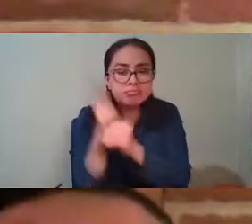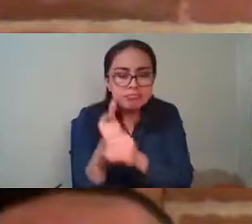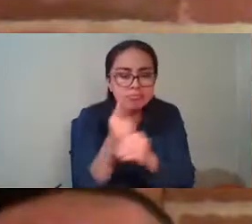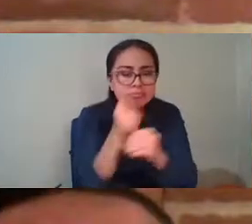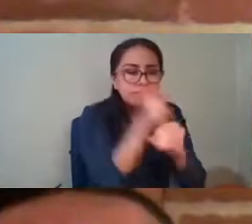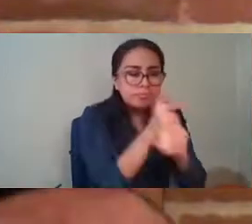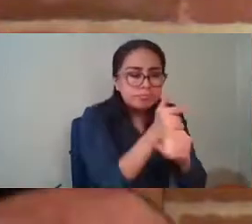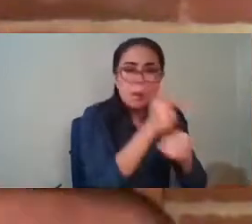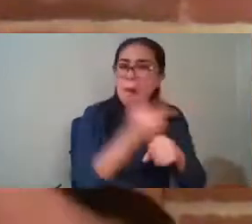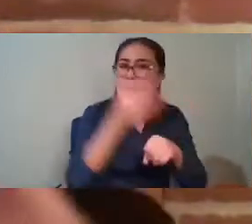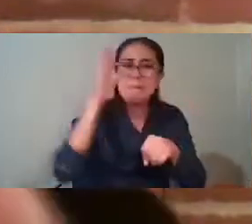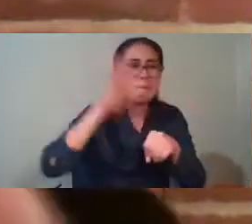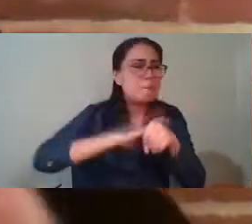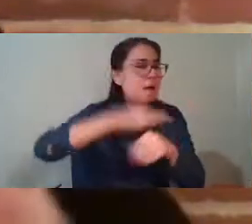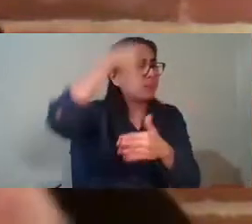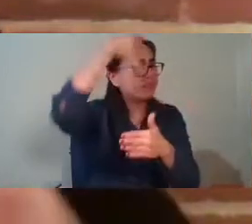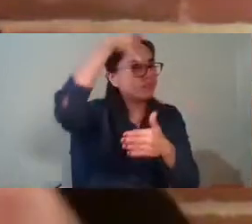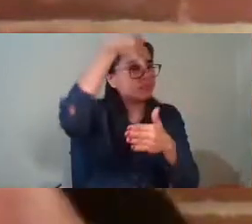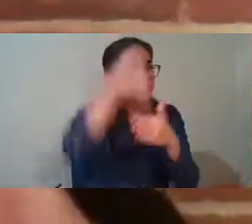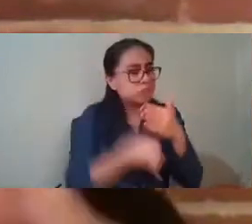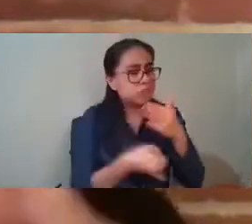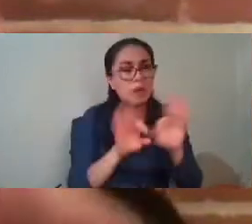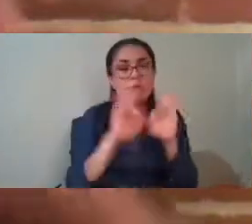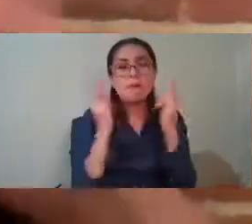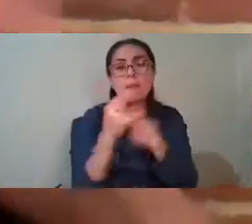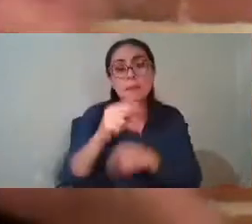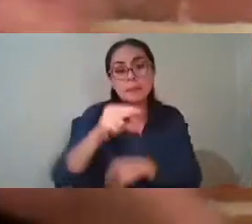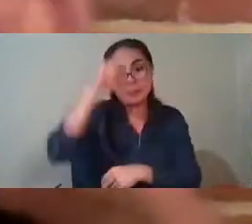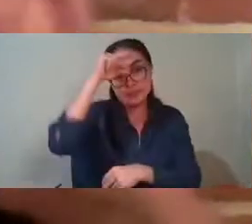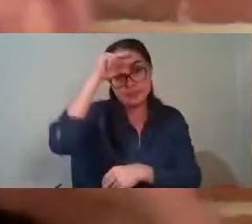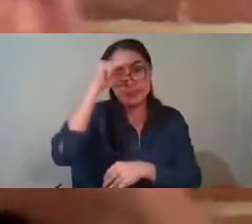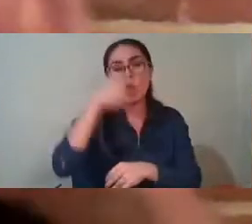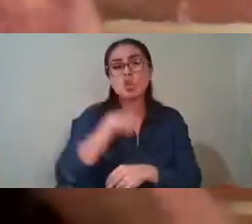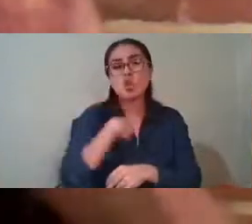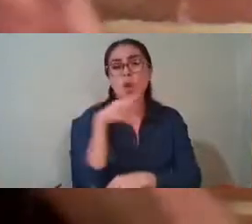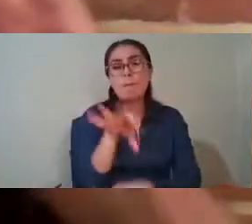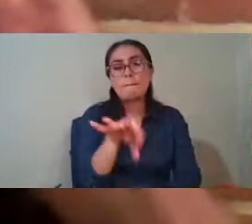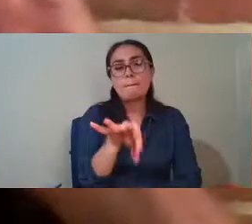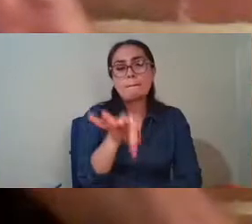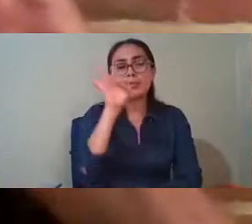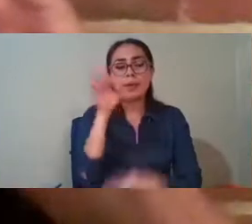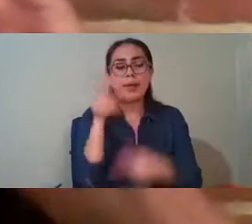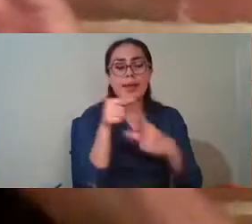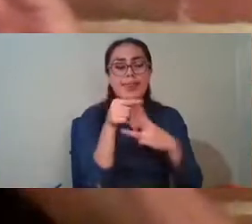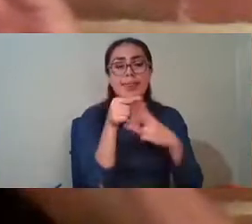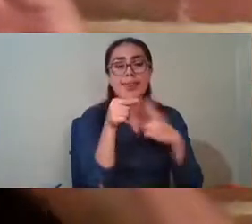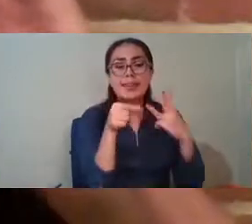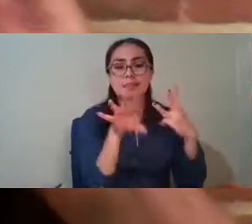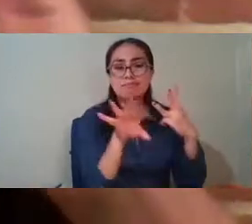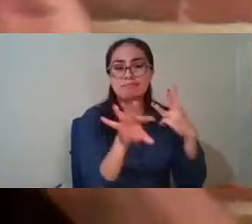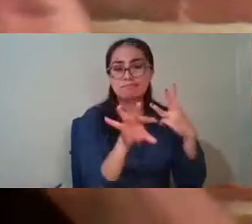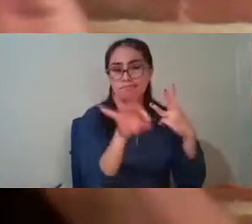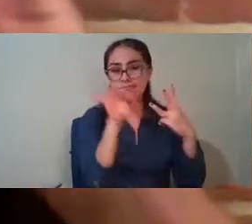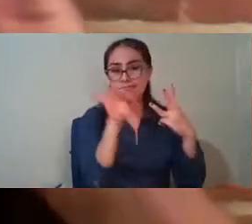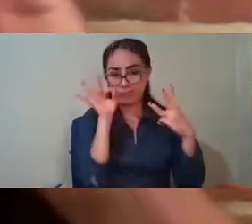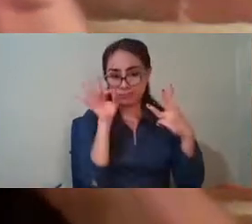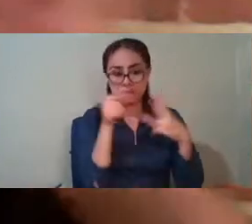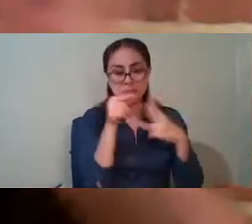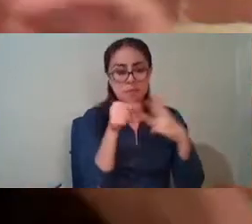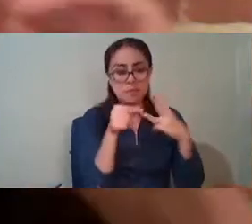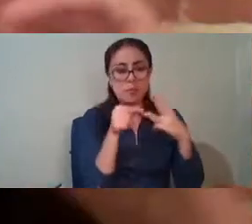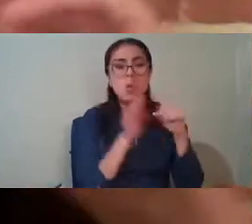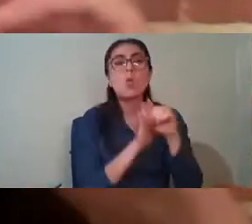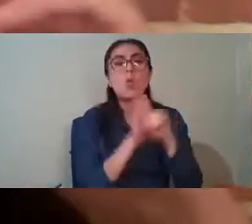la inteligencia múltiple. Yo voy a tomar en principio 3 de esas inteligencias, justamente como para pensar